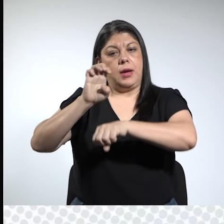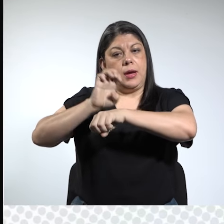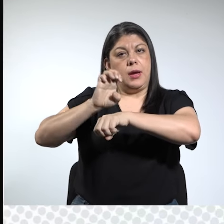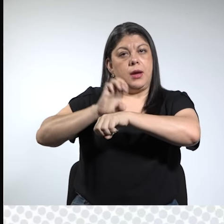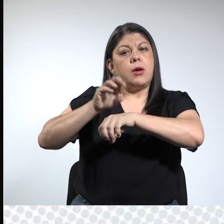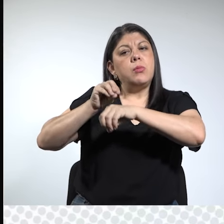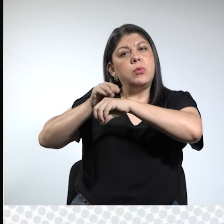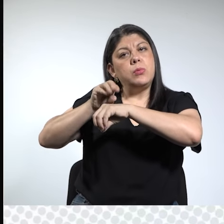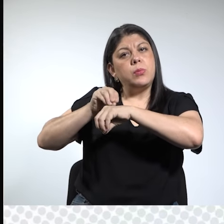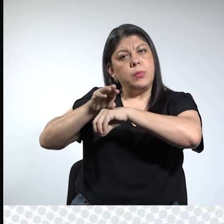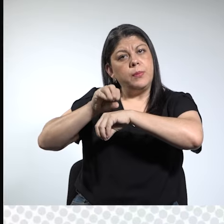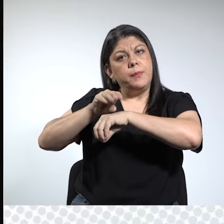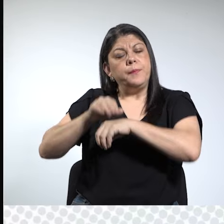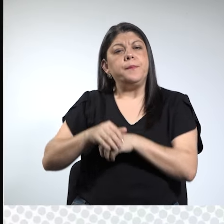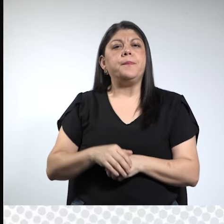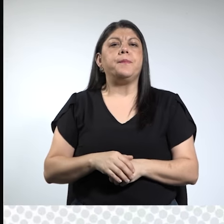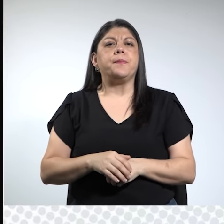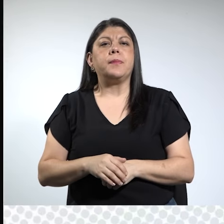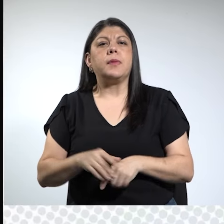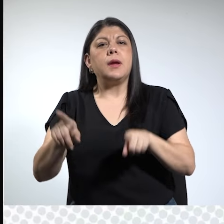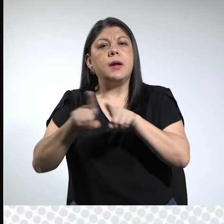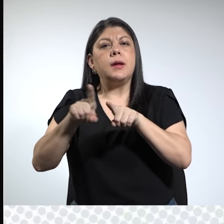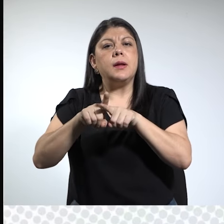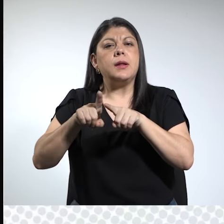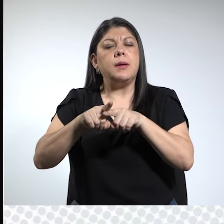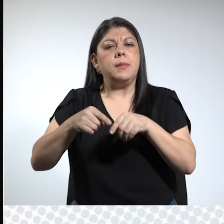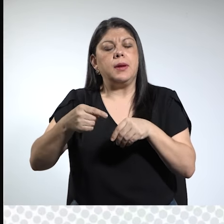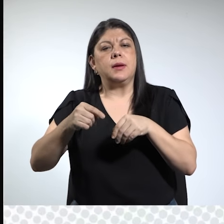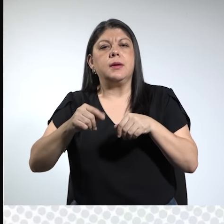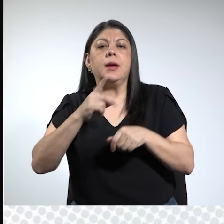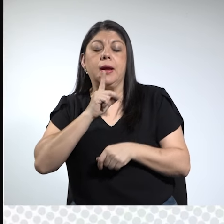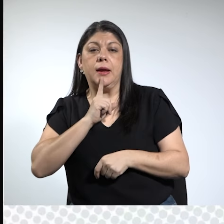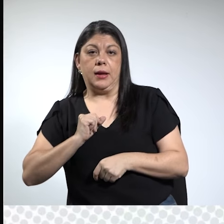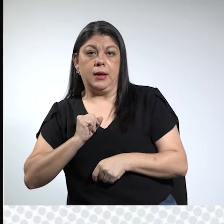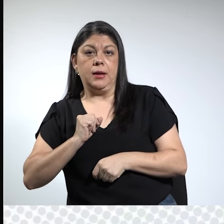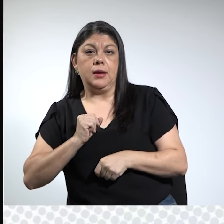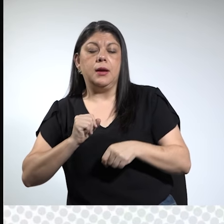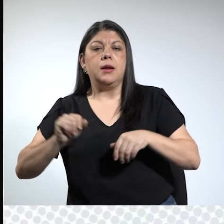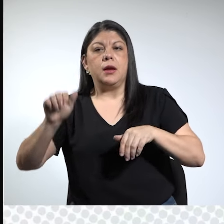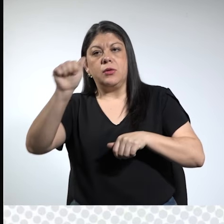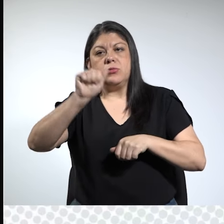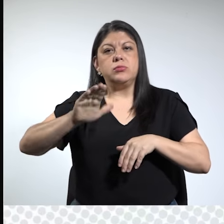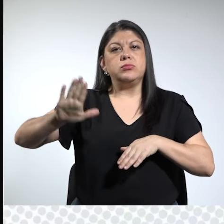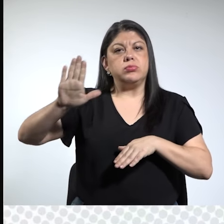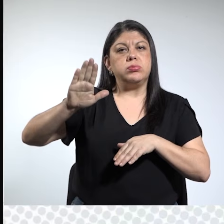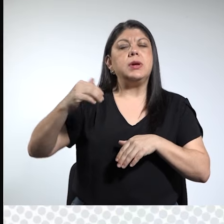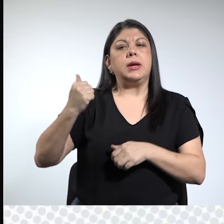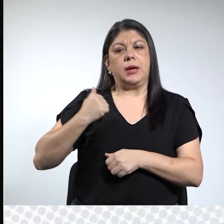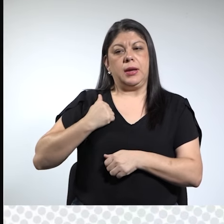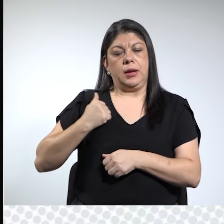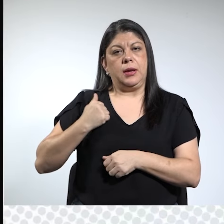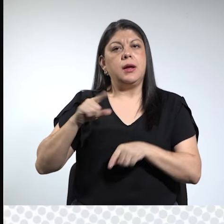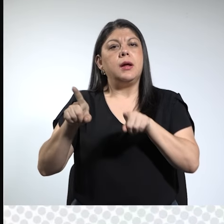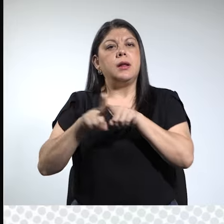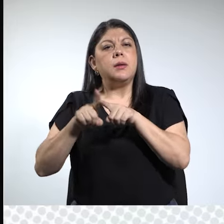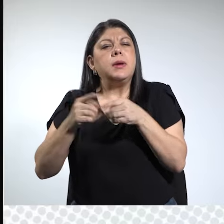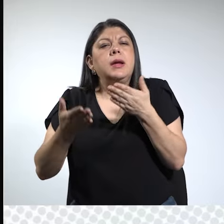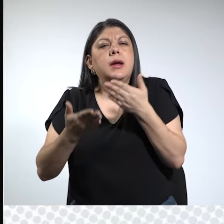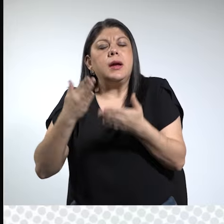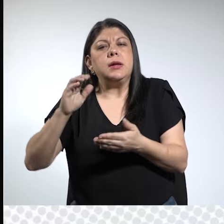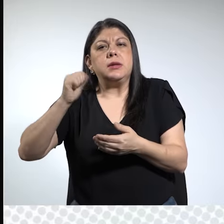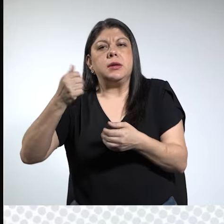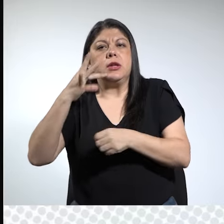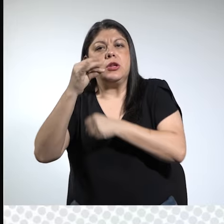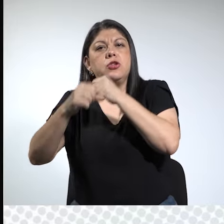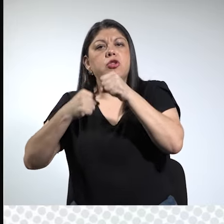como consultor, en Emiratos Árabes, en Qatar, en Arabia Saudita, y en Canadá tengo casi